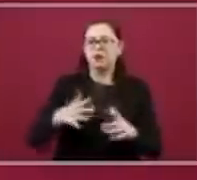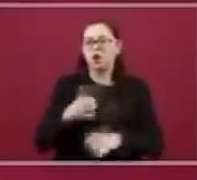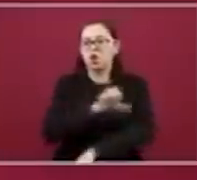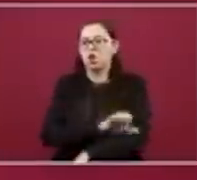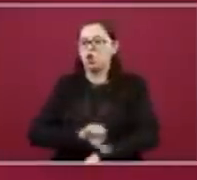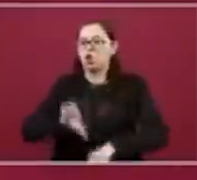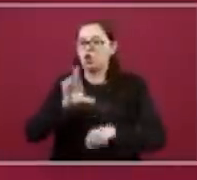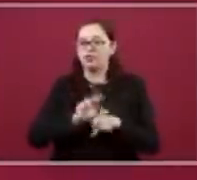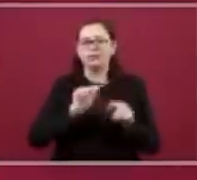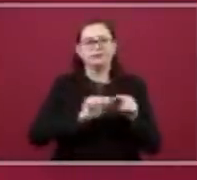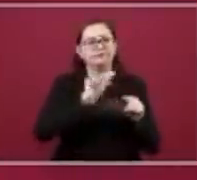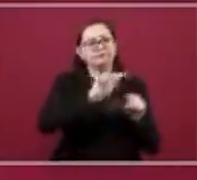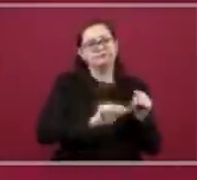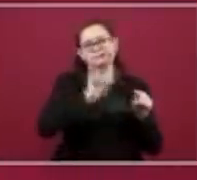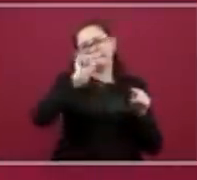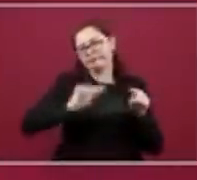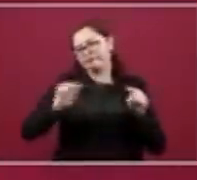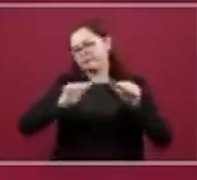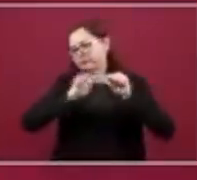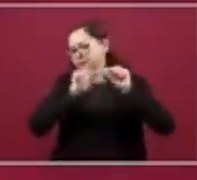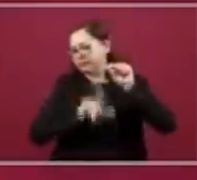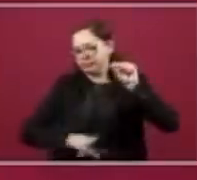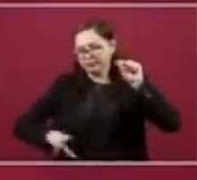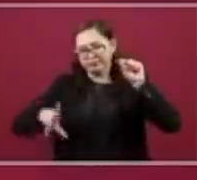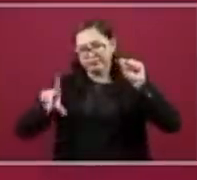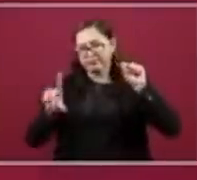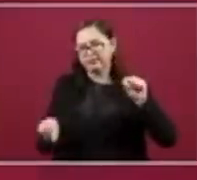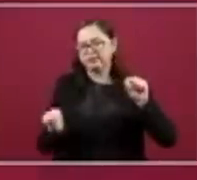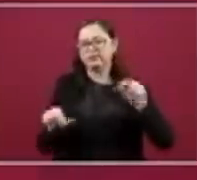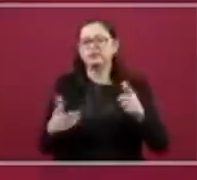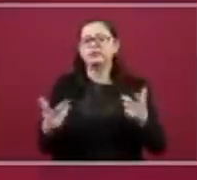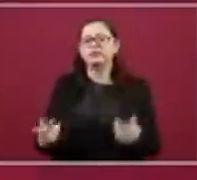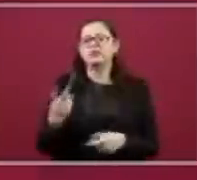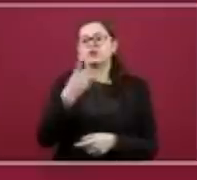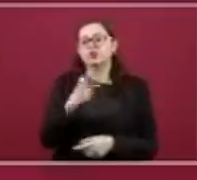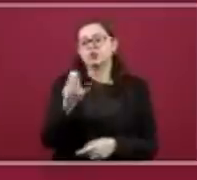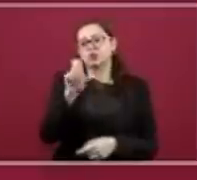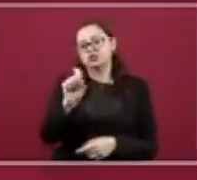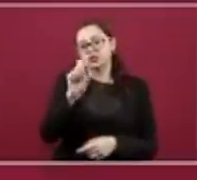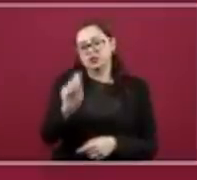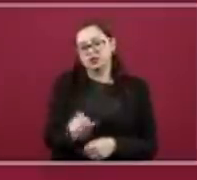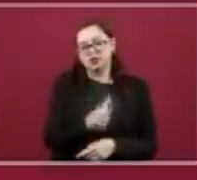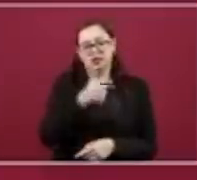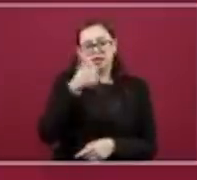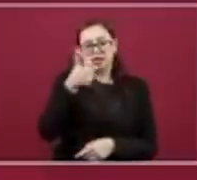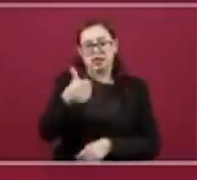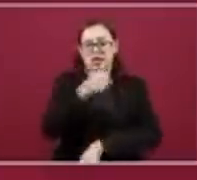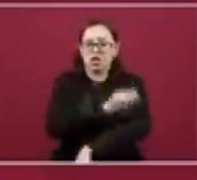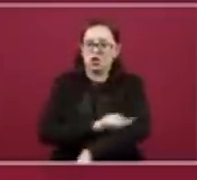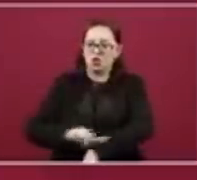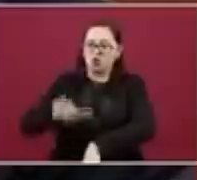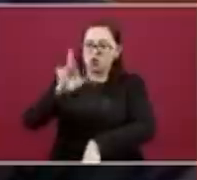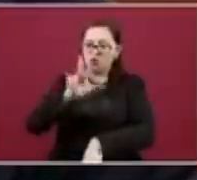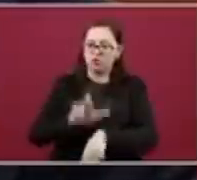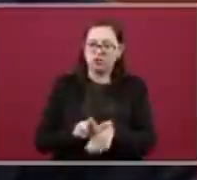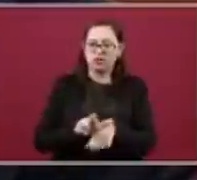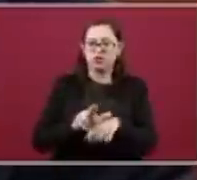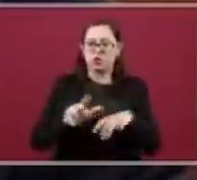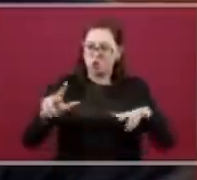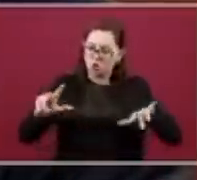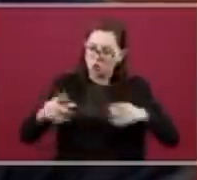todo el país. Ahora vamos a tener 266 coordinaciones con la